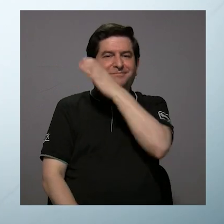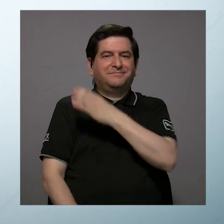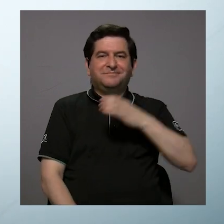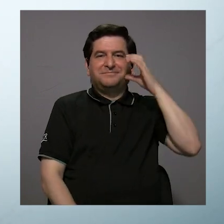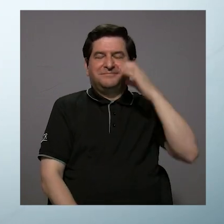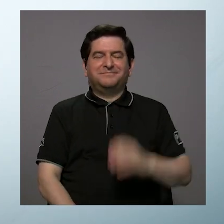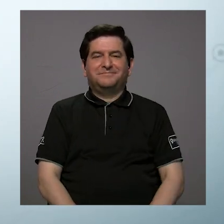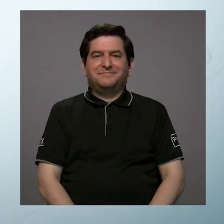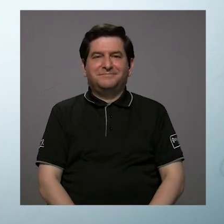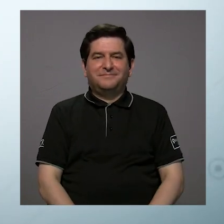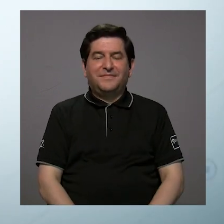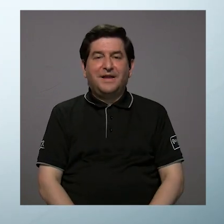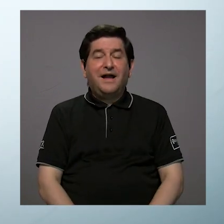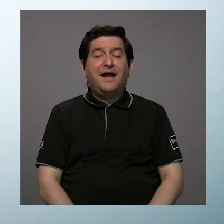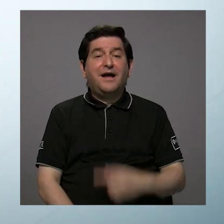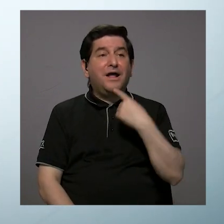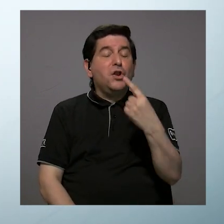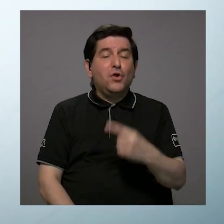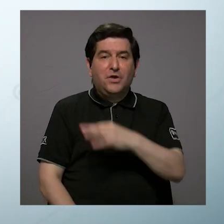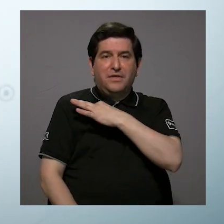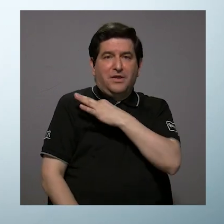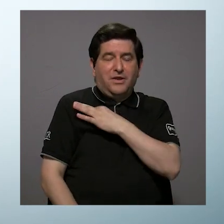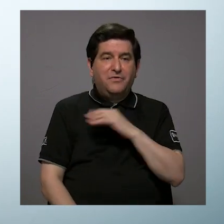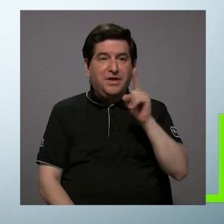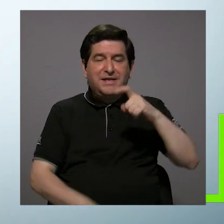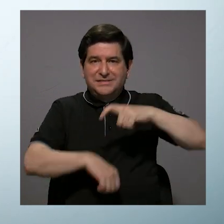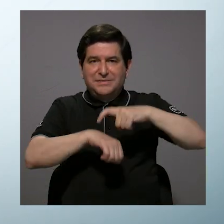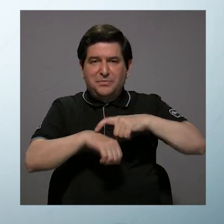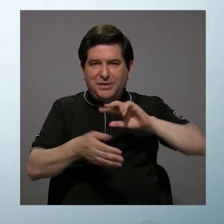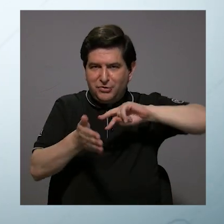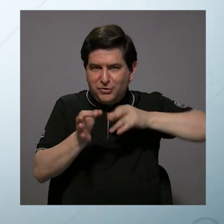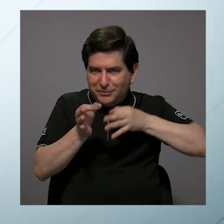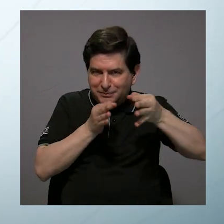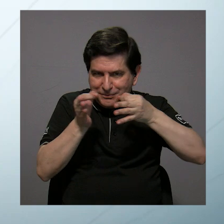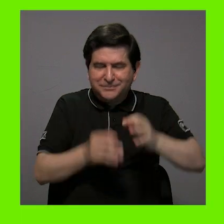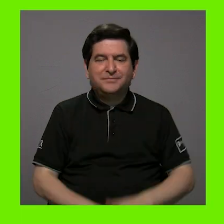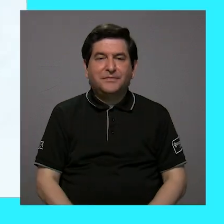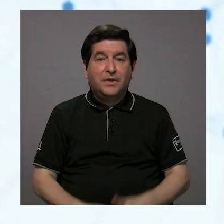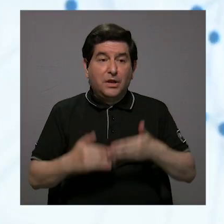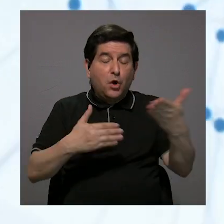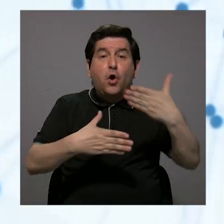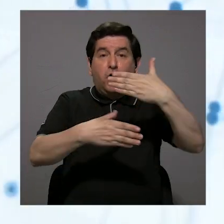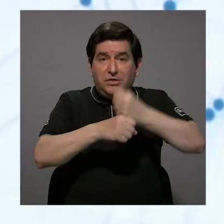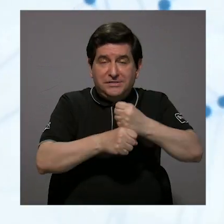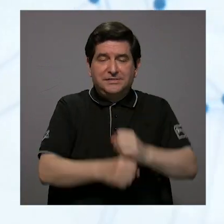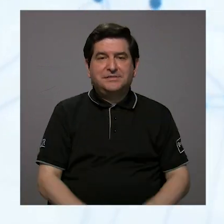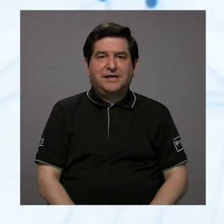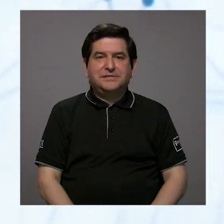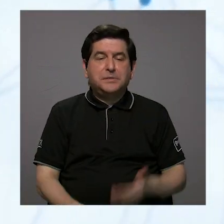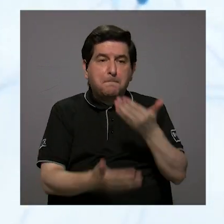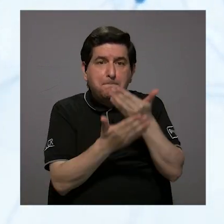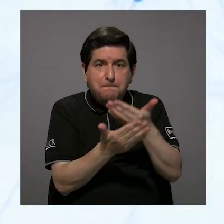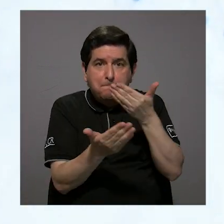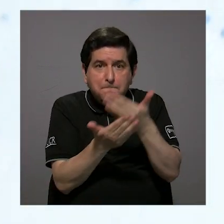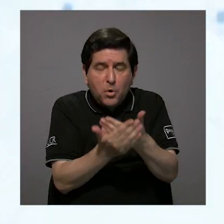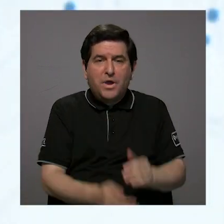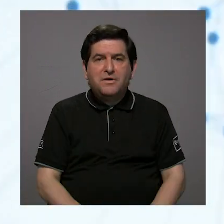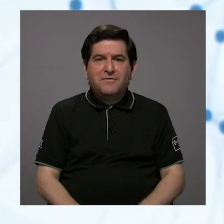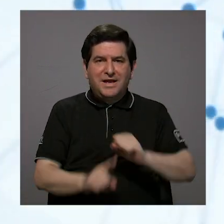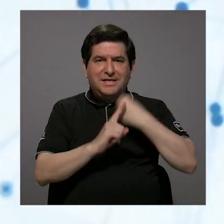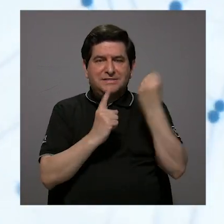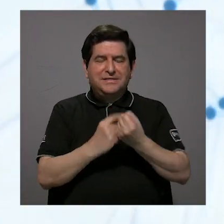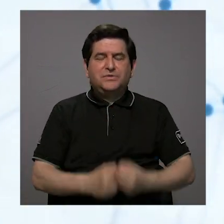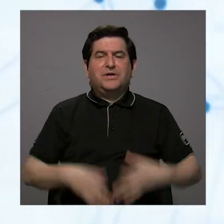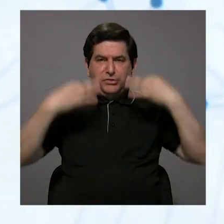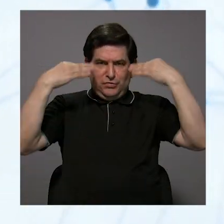Soy Catalina Lao y voy a definir lo que dijo nuestro invitado aquí. Las cosas que hacemos es hacer pruebas de